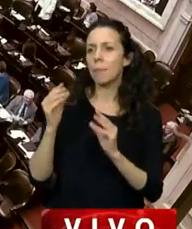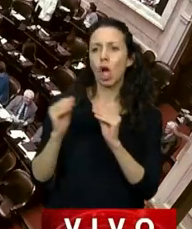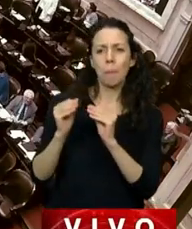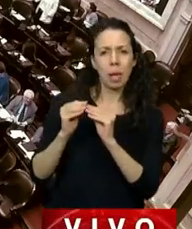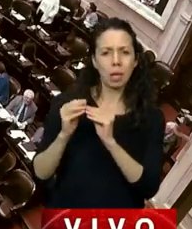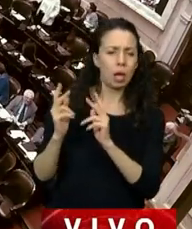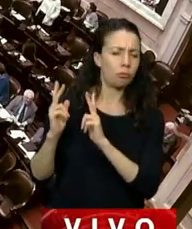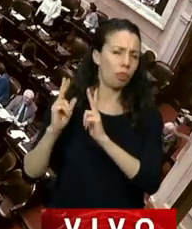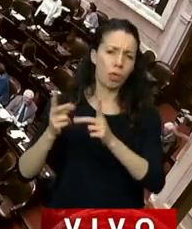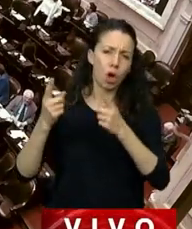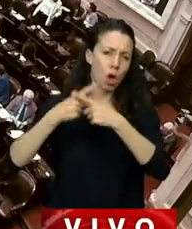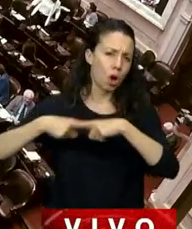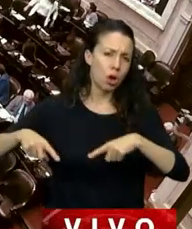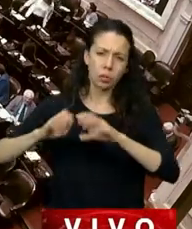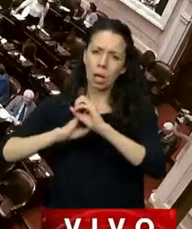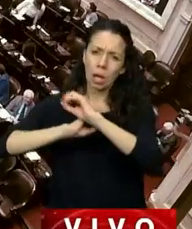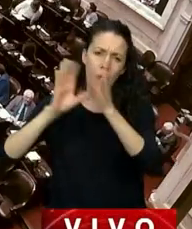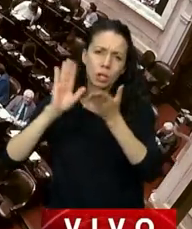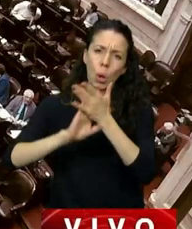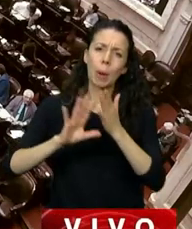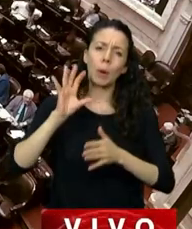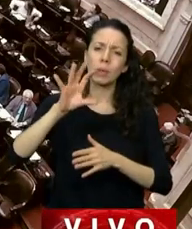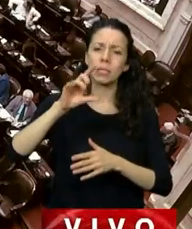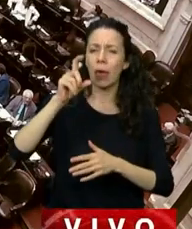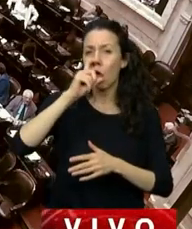espectaculares y precisas sobre la provincia de Corrientes en su economía.